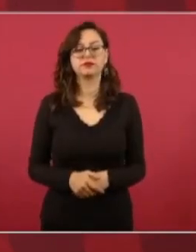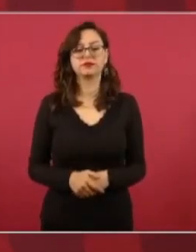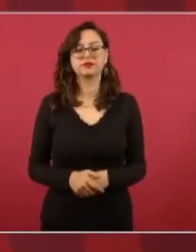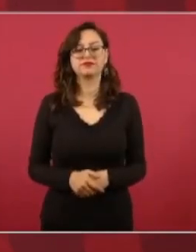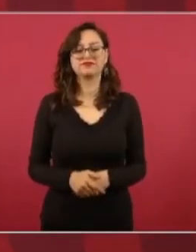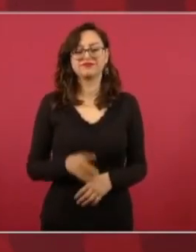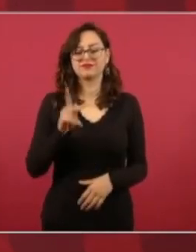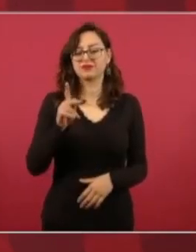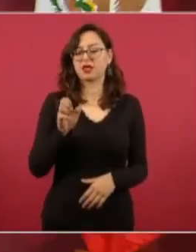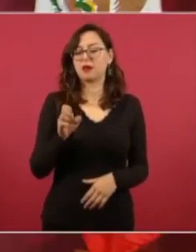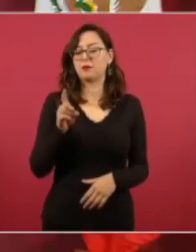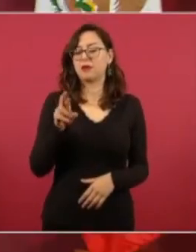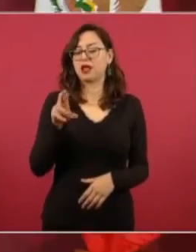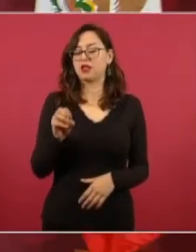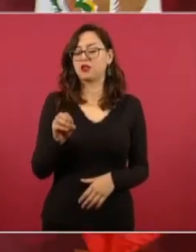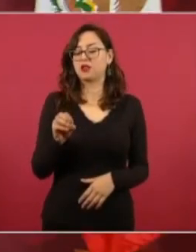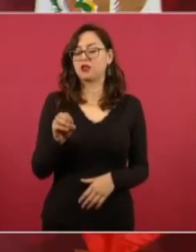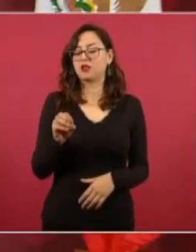tenemos diferencias